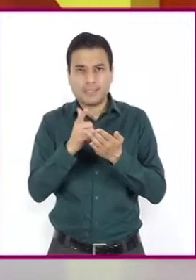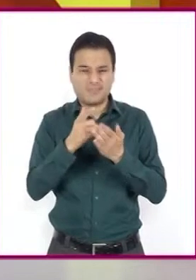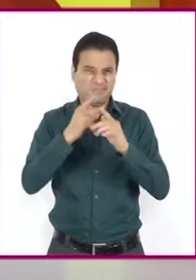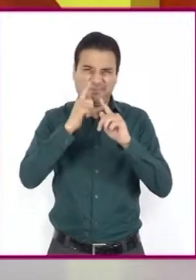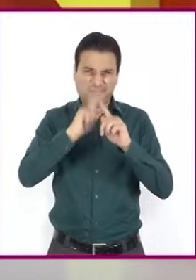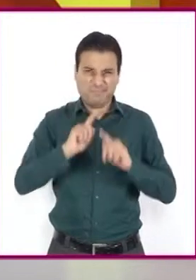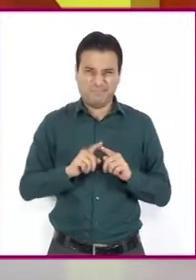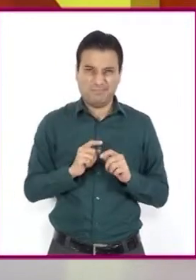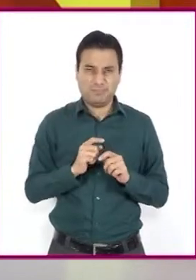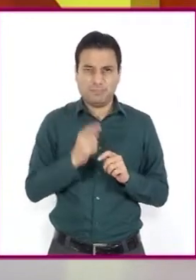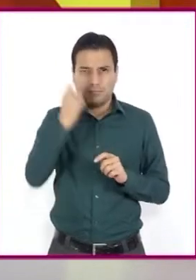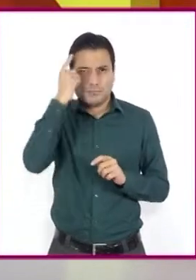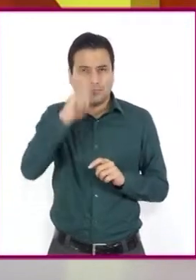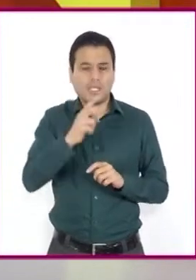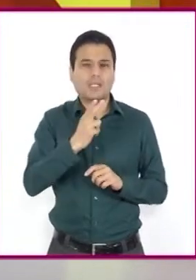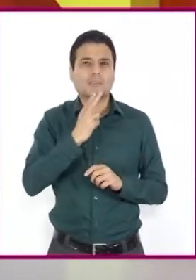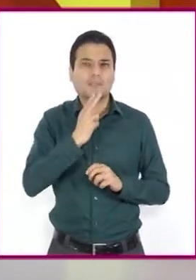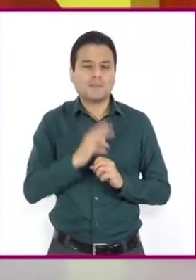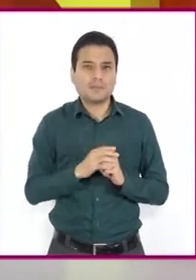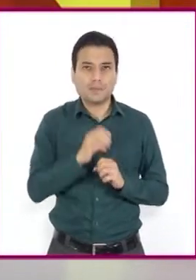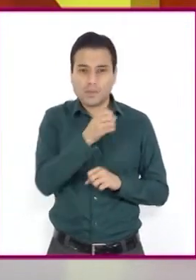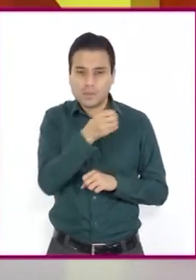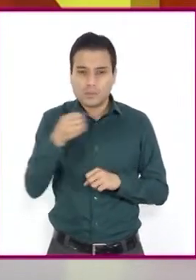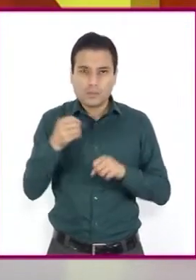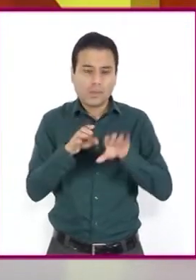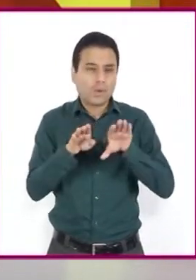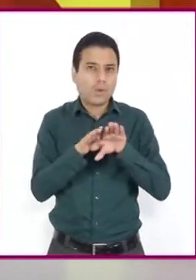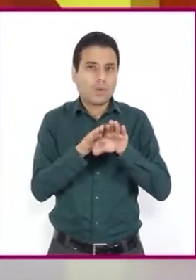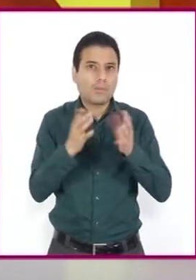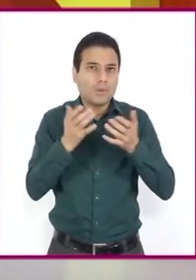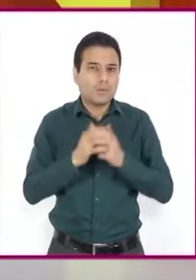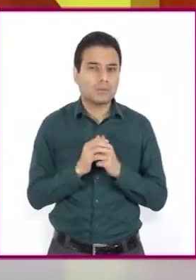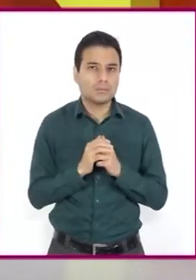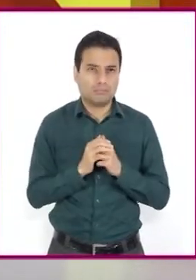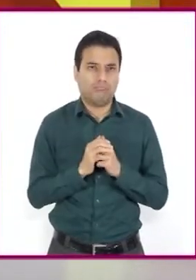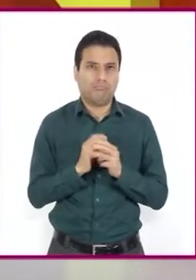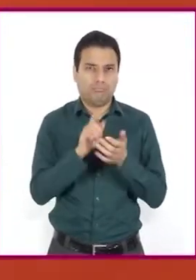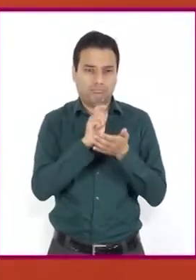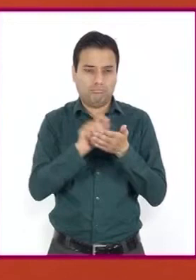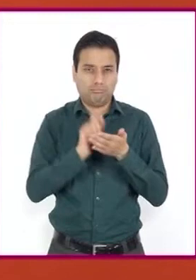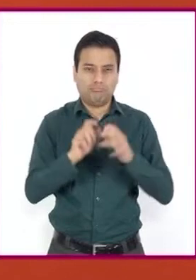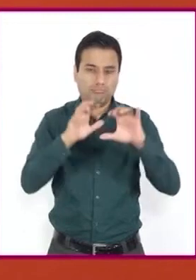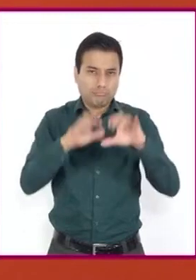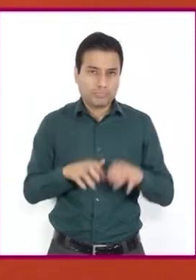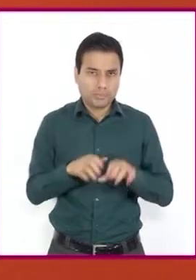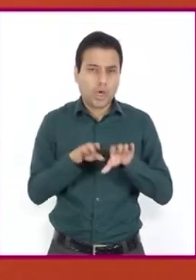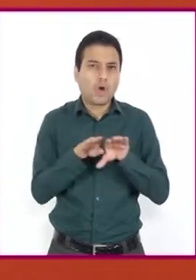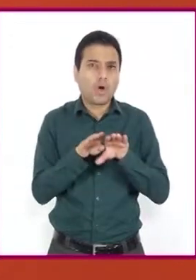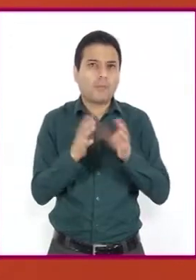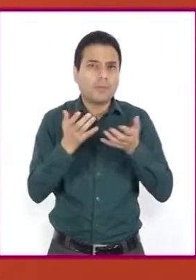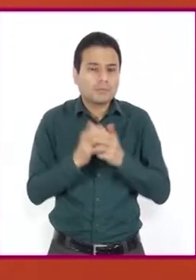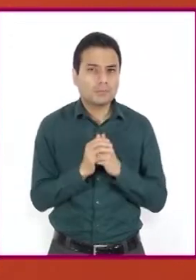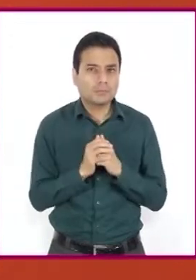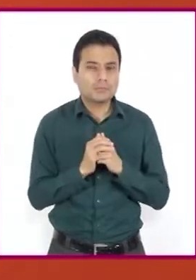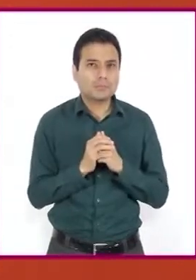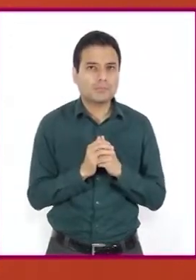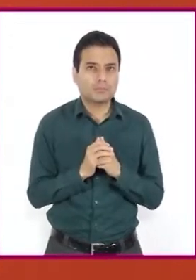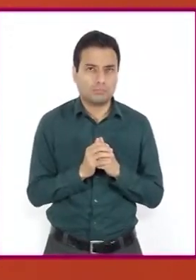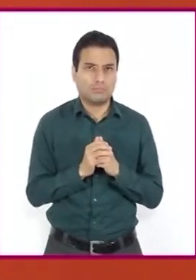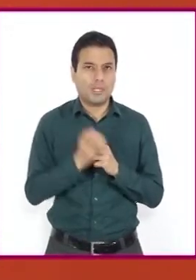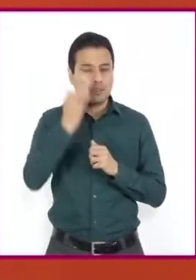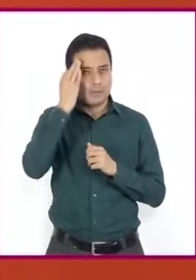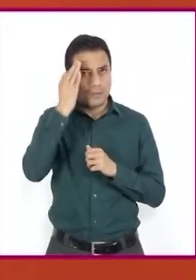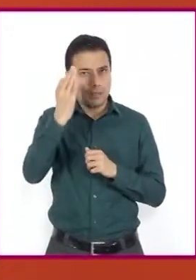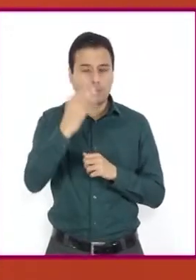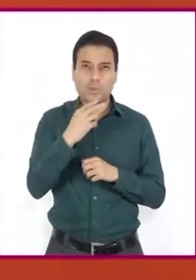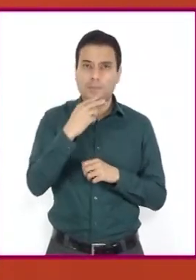Revisaremos para qué sirven, cómo se organizan, la forma en la que se redactan, es decir, en qué modos y tiempos